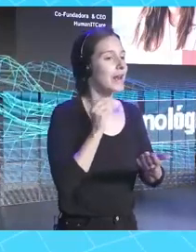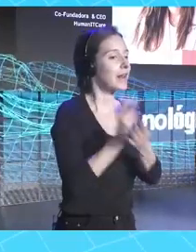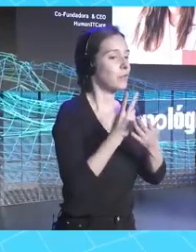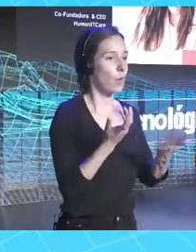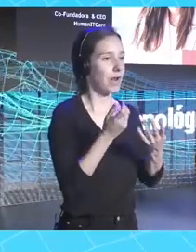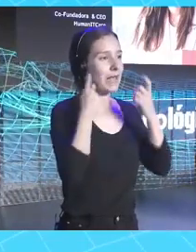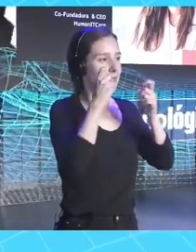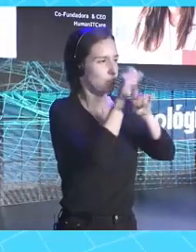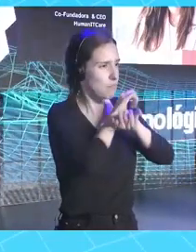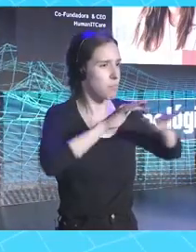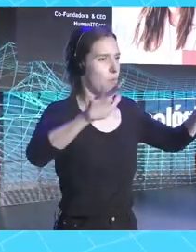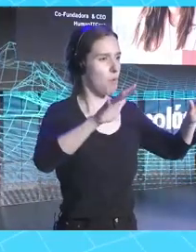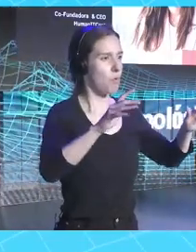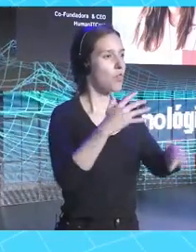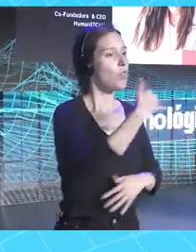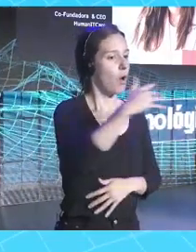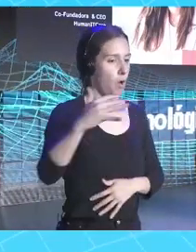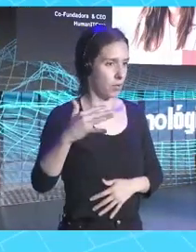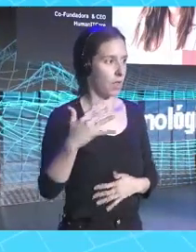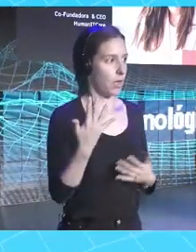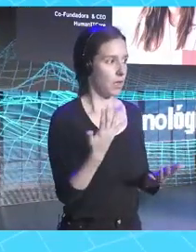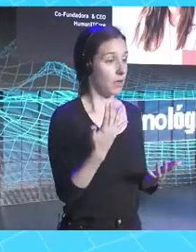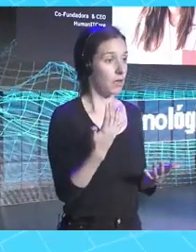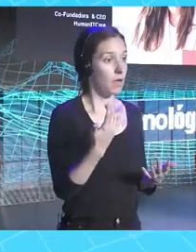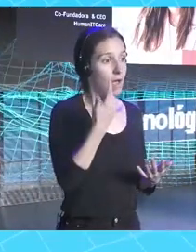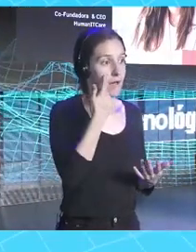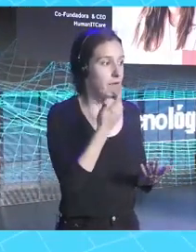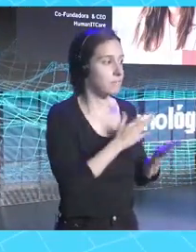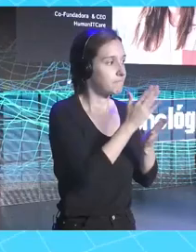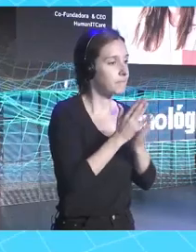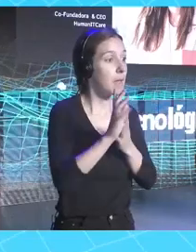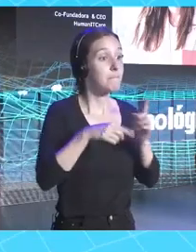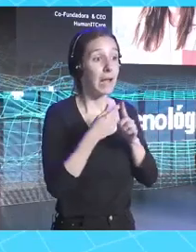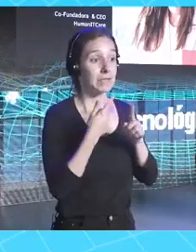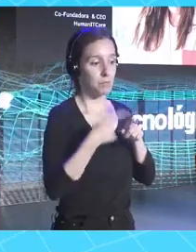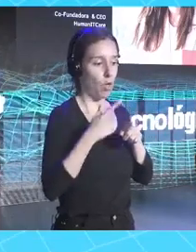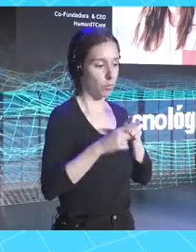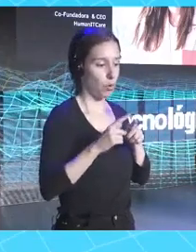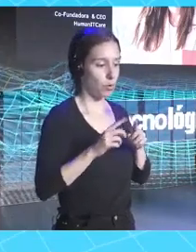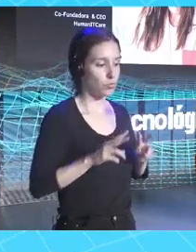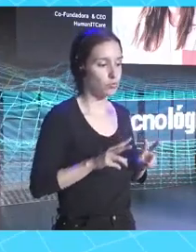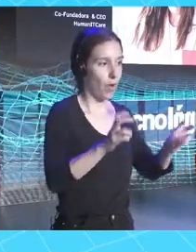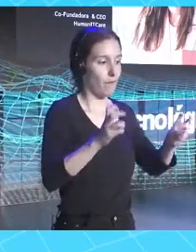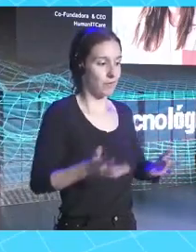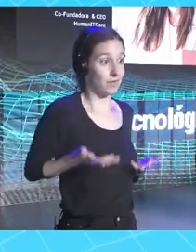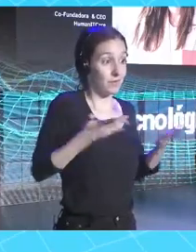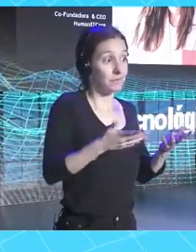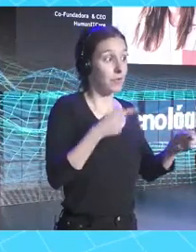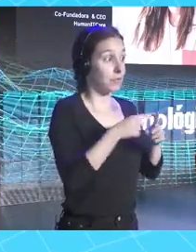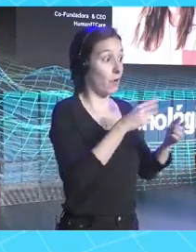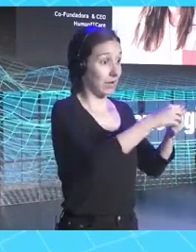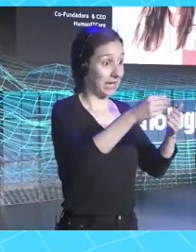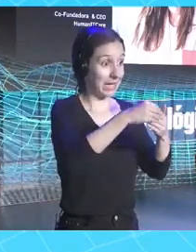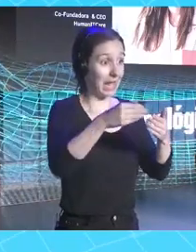masivamente la solución y incluso que necesitamos nuevo en el producto para que estos clientes pues poder